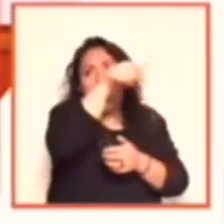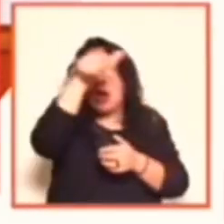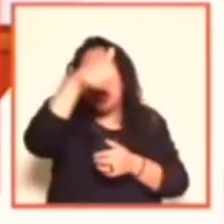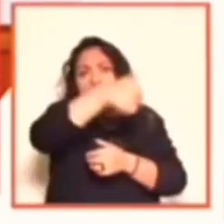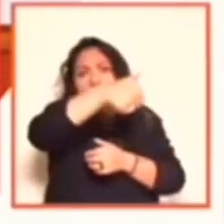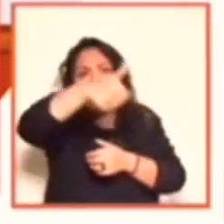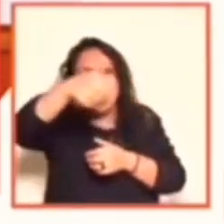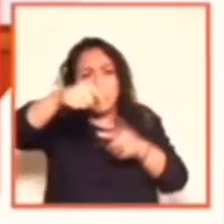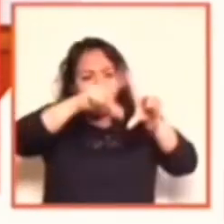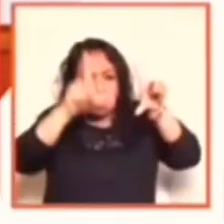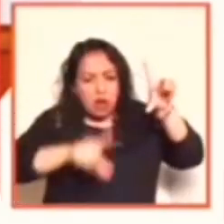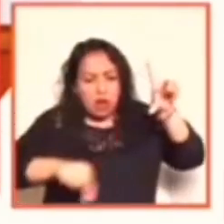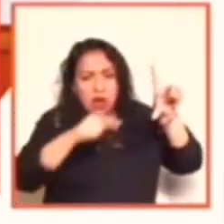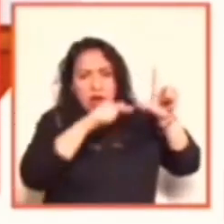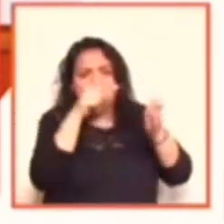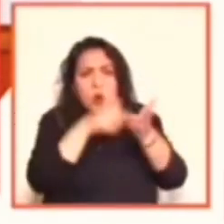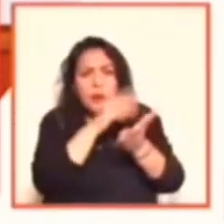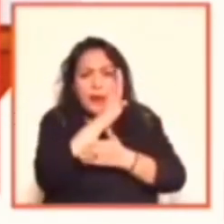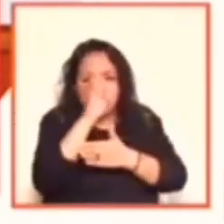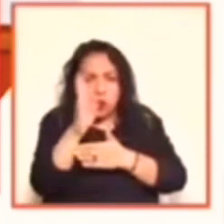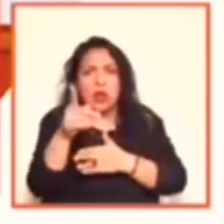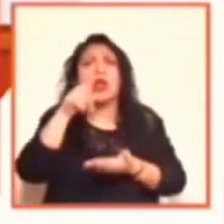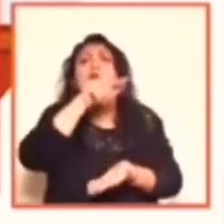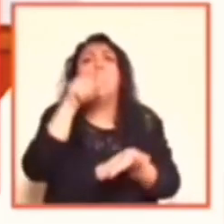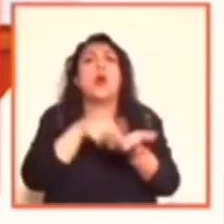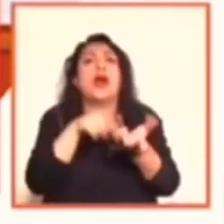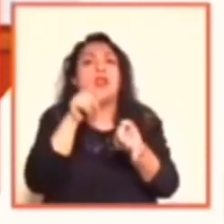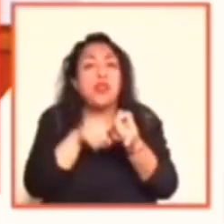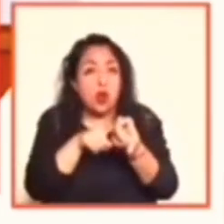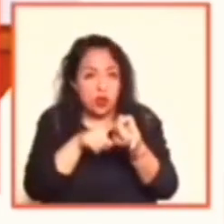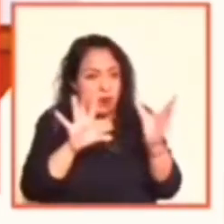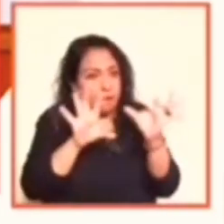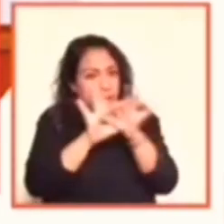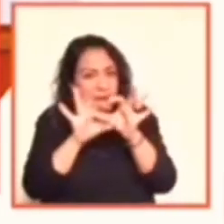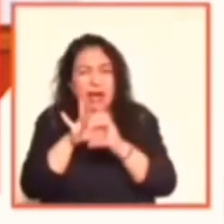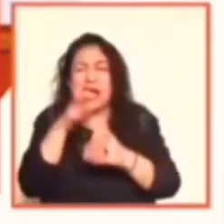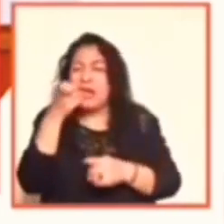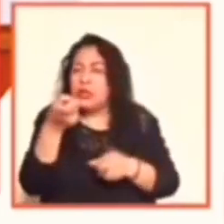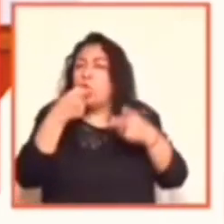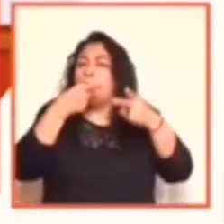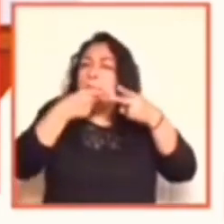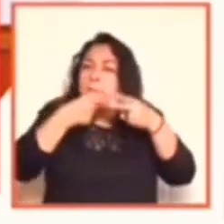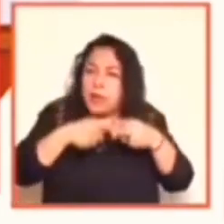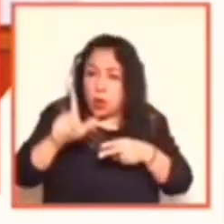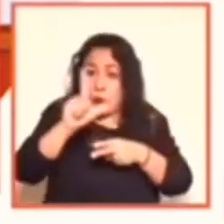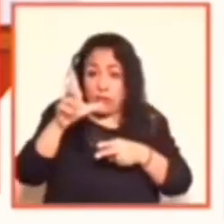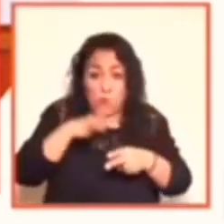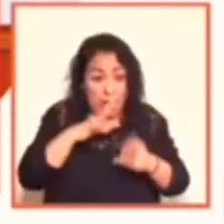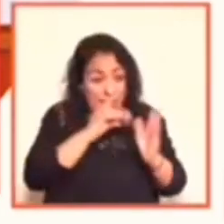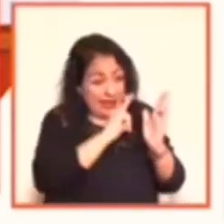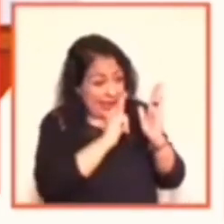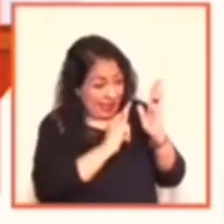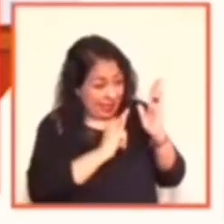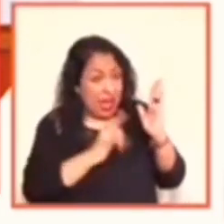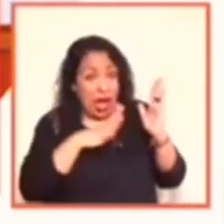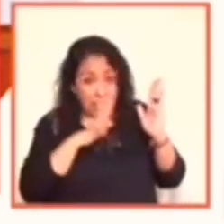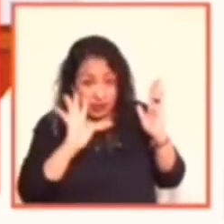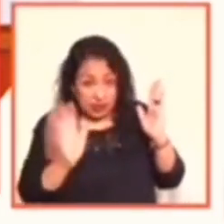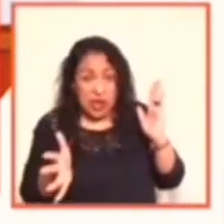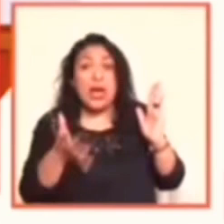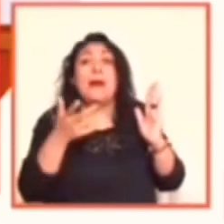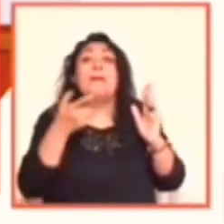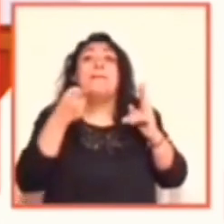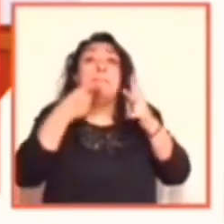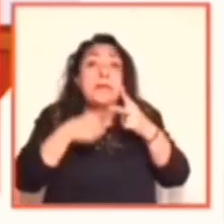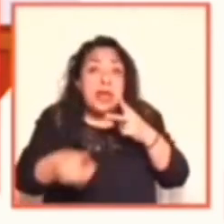en la República y en dónde se encuentra. Estos serán los primeros pasos al tener este catálogo público para poder hacer un